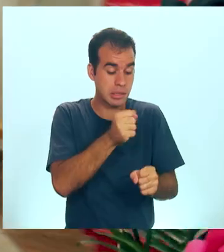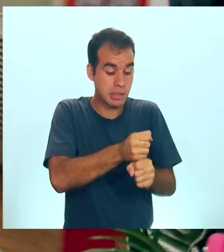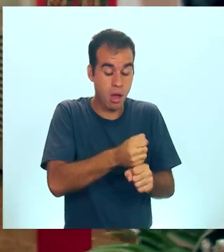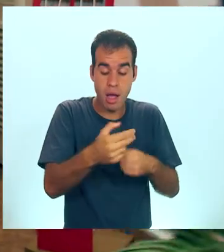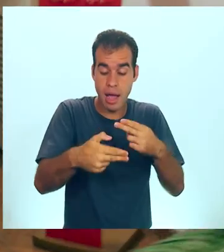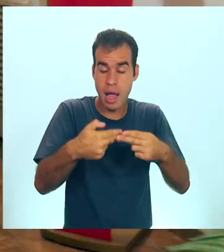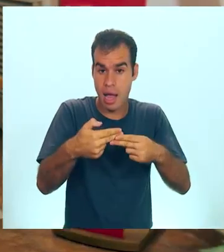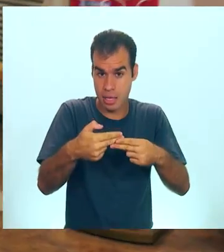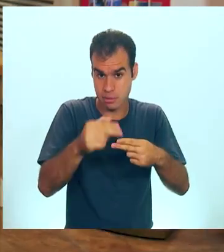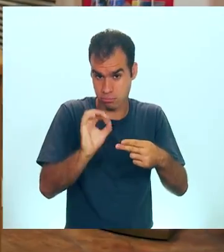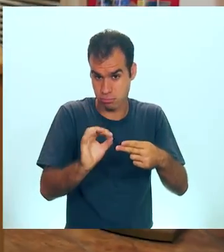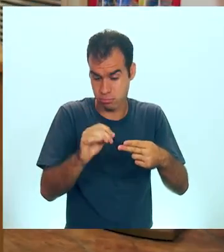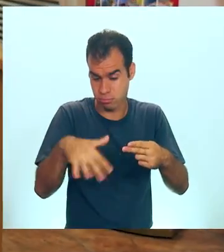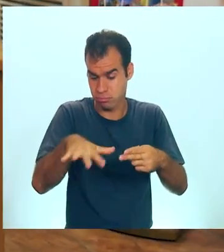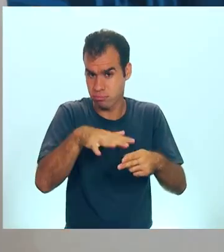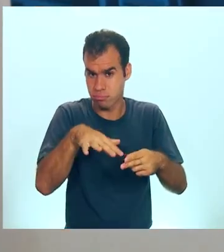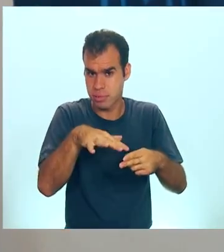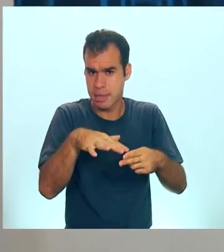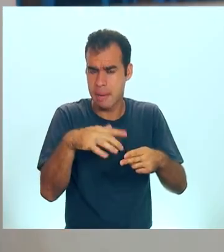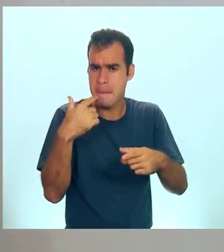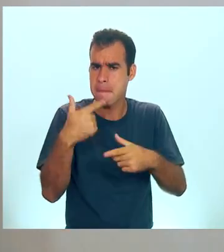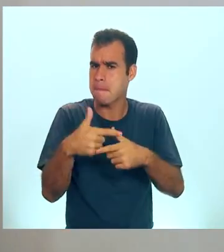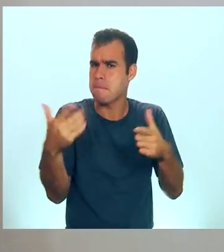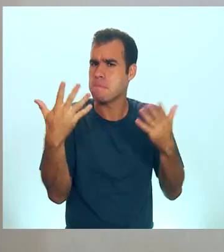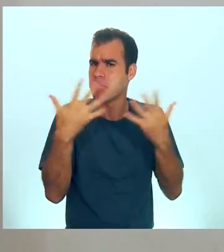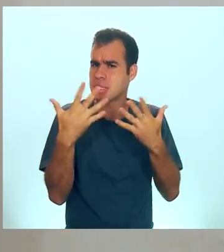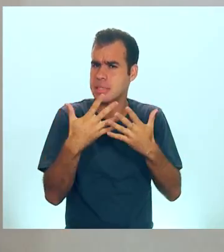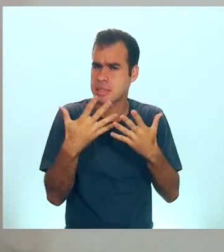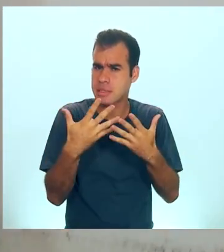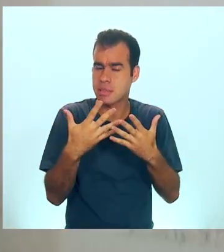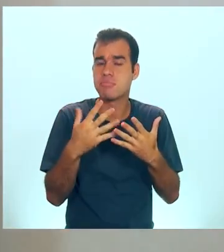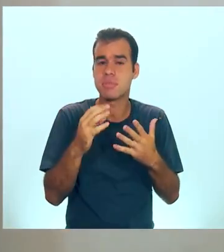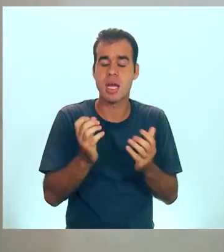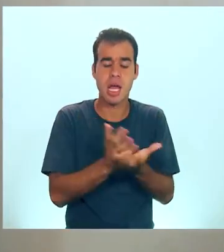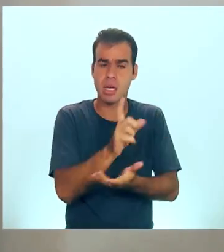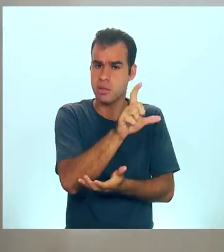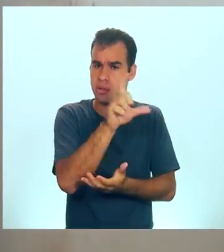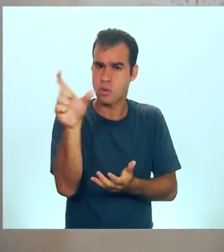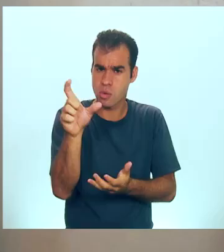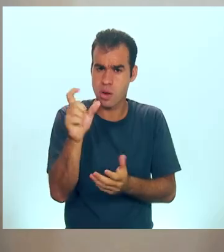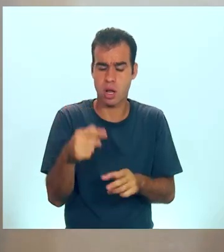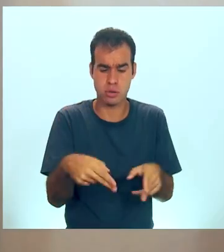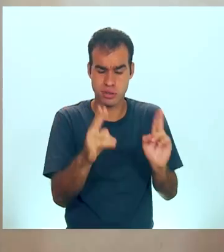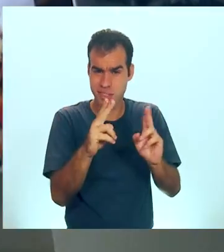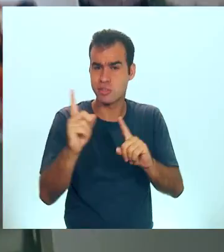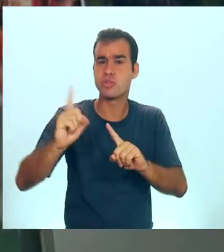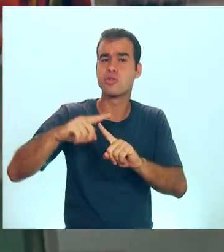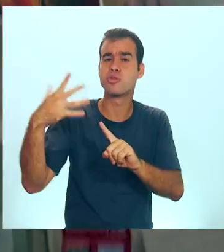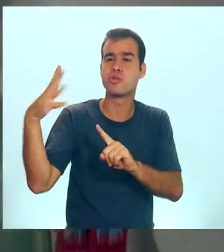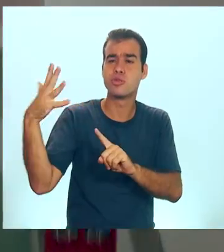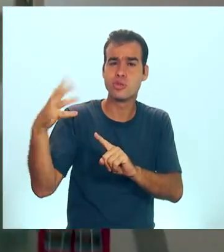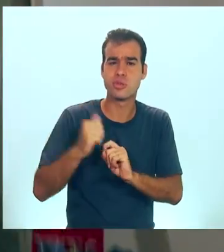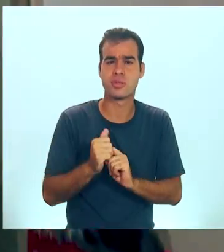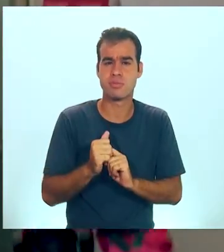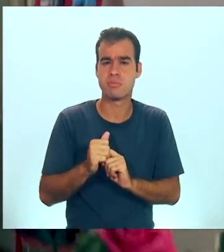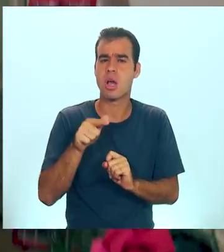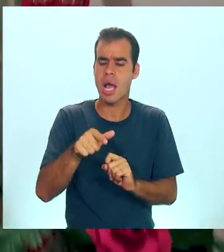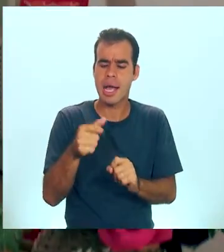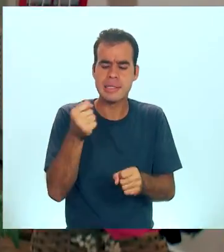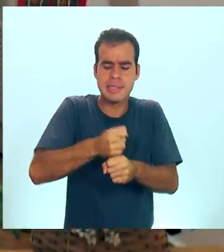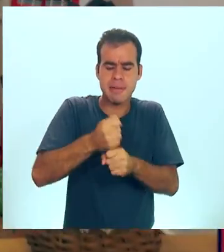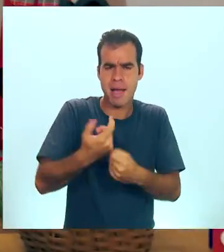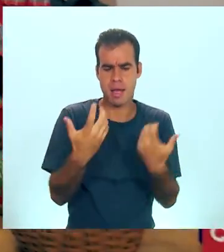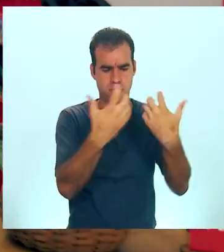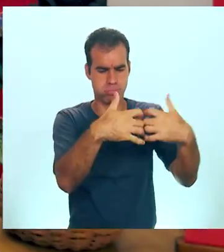los jóvenes del sector, destacan aquellos que pertenecen a la Escuela de Hotelería y Turismo, que participaron en labores productivas, de